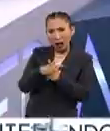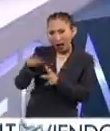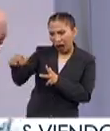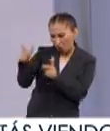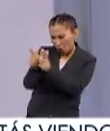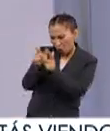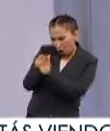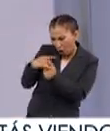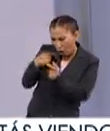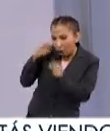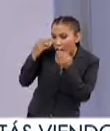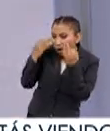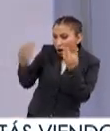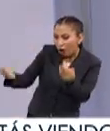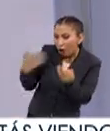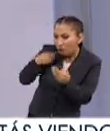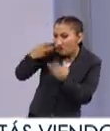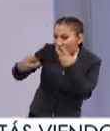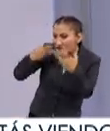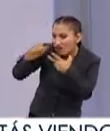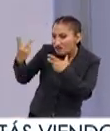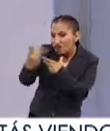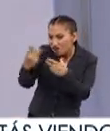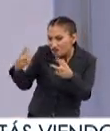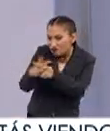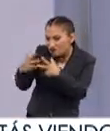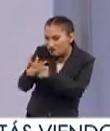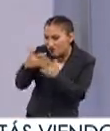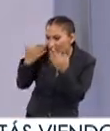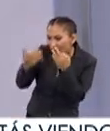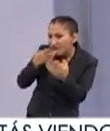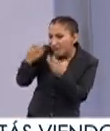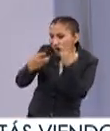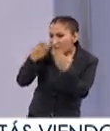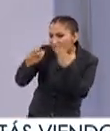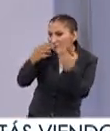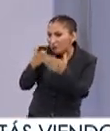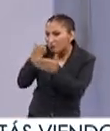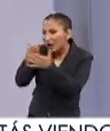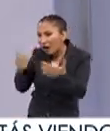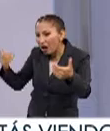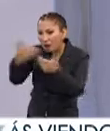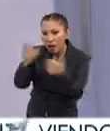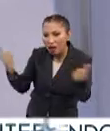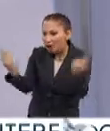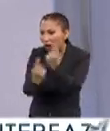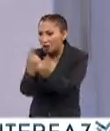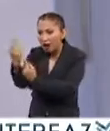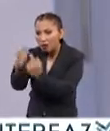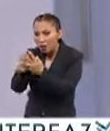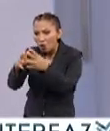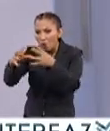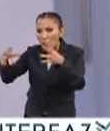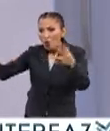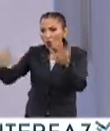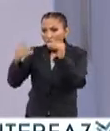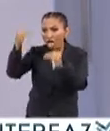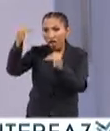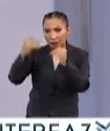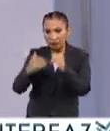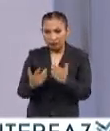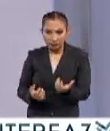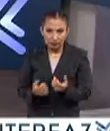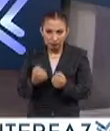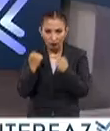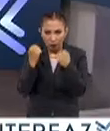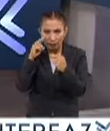hay un grupo observando una pelea de 2 o X y se empiezan a meter, empieza a haber esta disparidad de fuerzas, que es